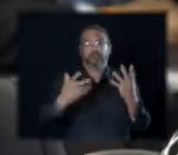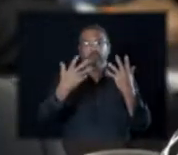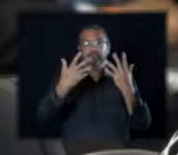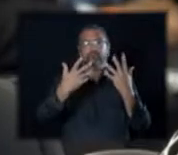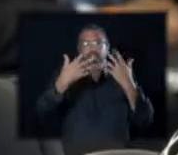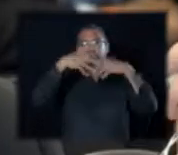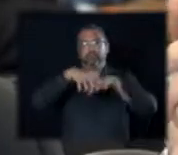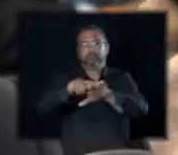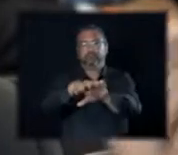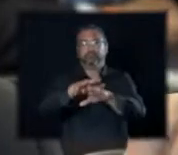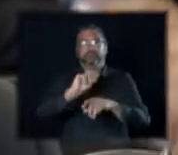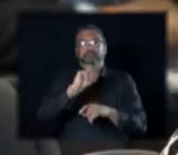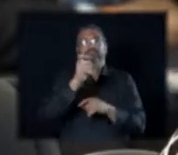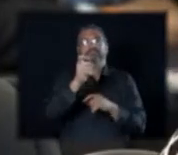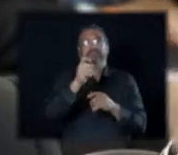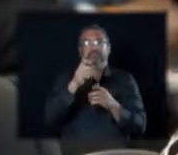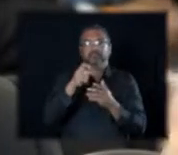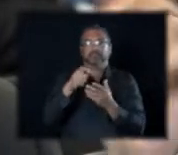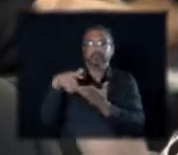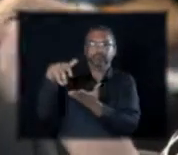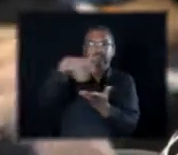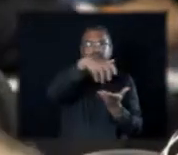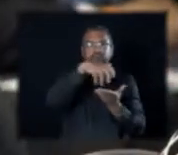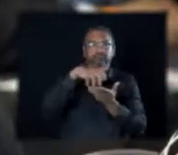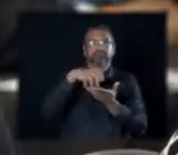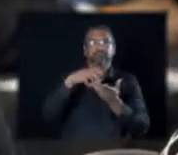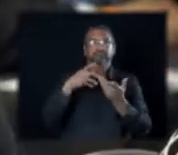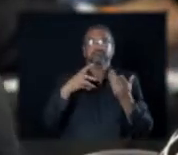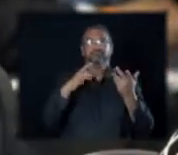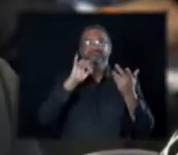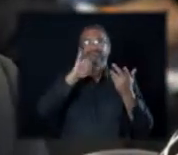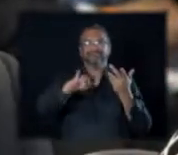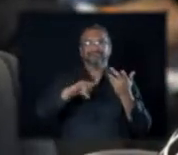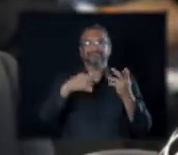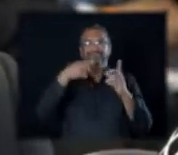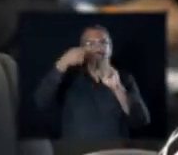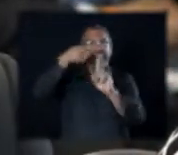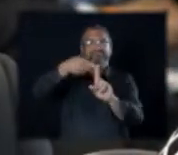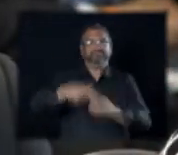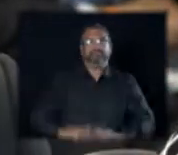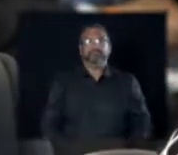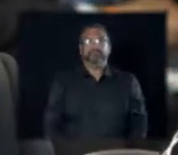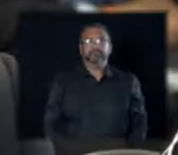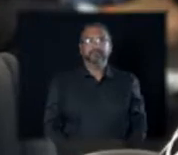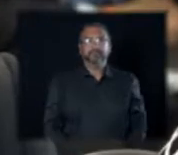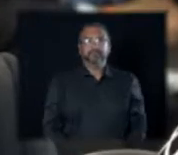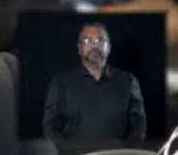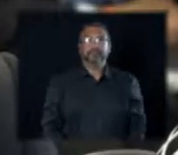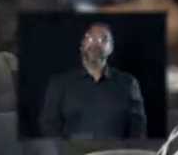Integrar los distintos impuestos, las ganancias de distintos impuestos que teníamos en Hacienda.